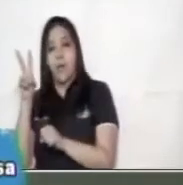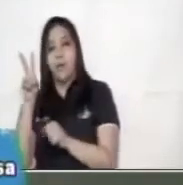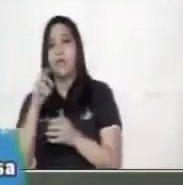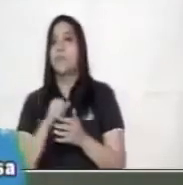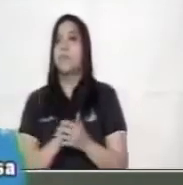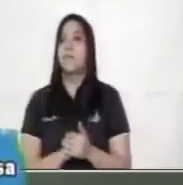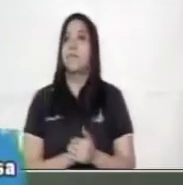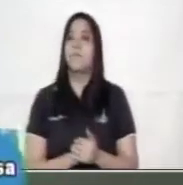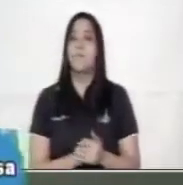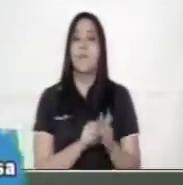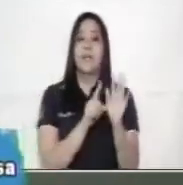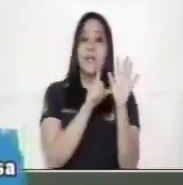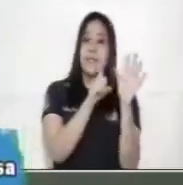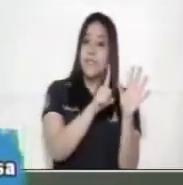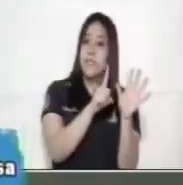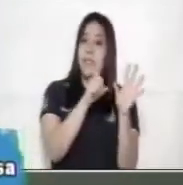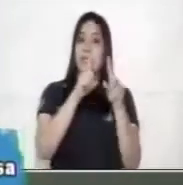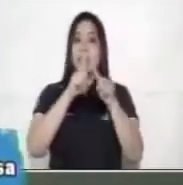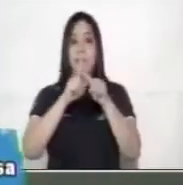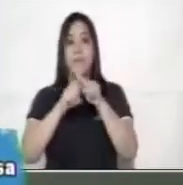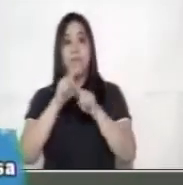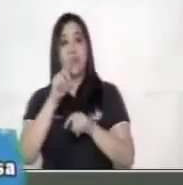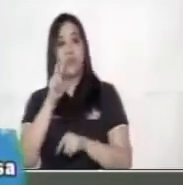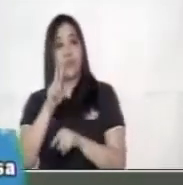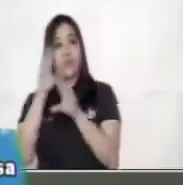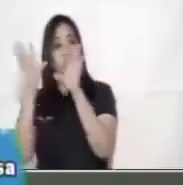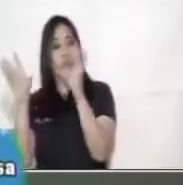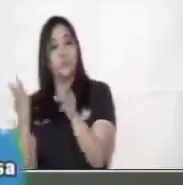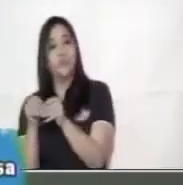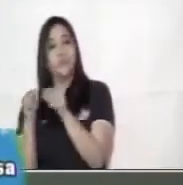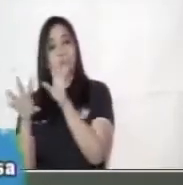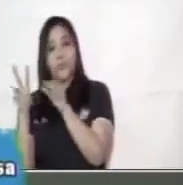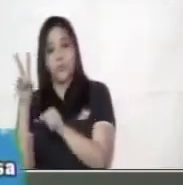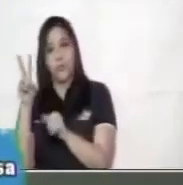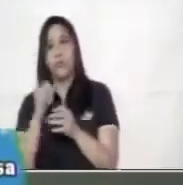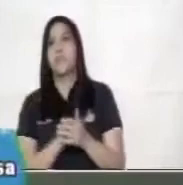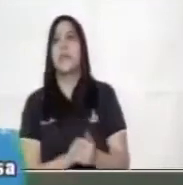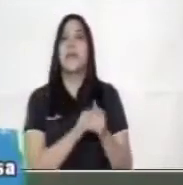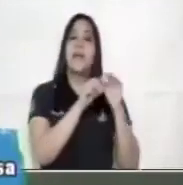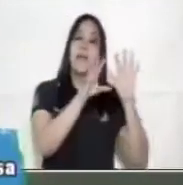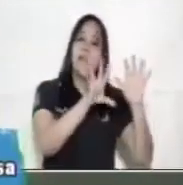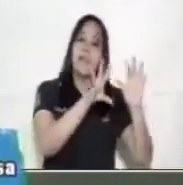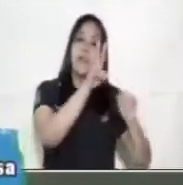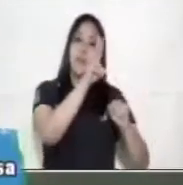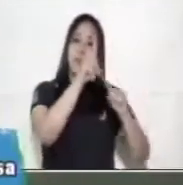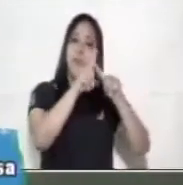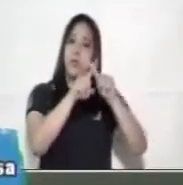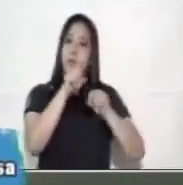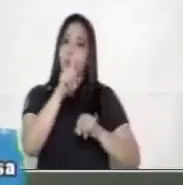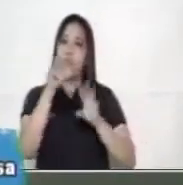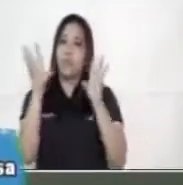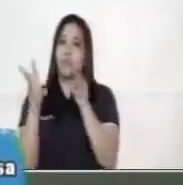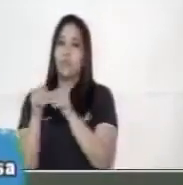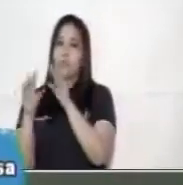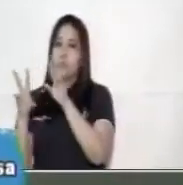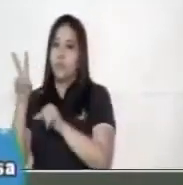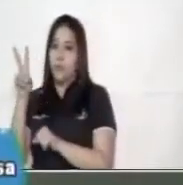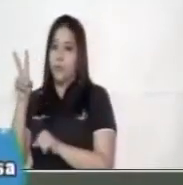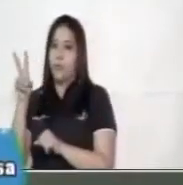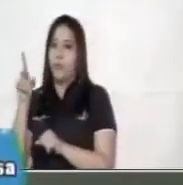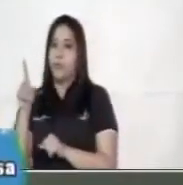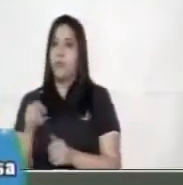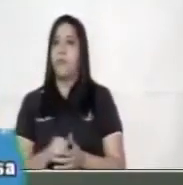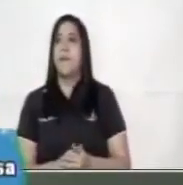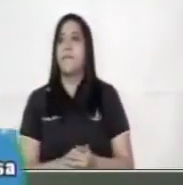12. 6 por 2 nos da 12. Y 12 por 1 nos da 12. Lo que